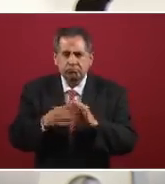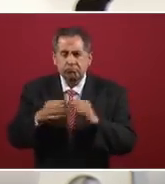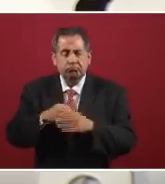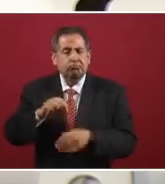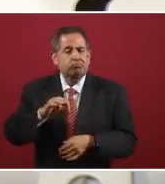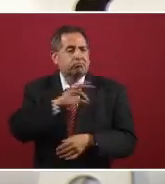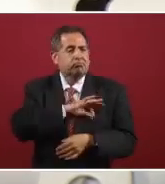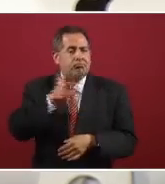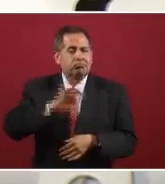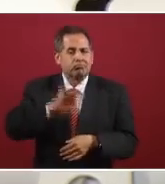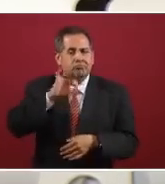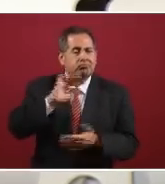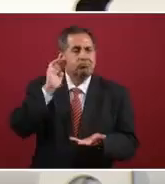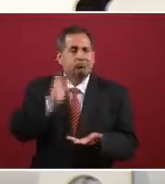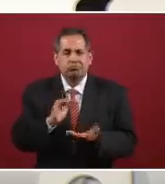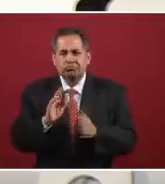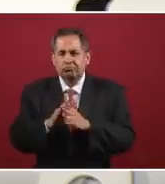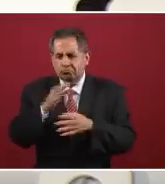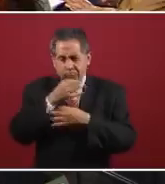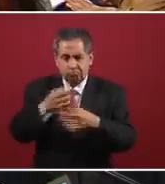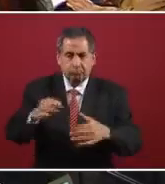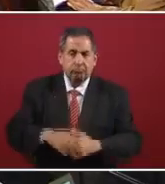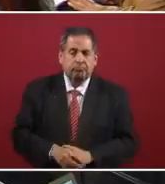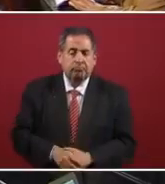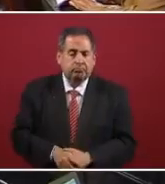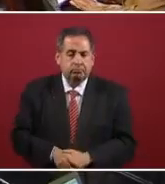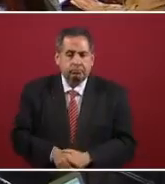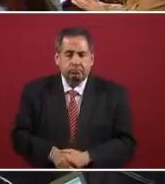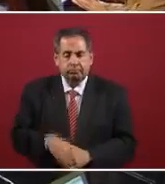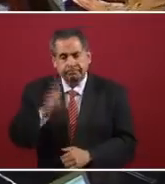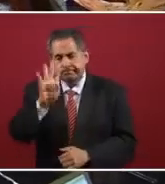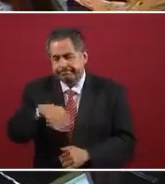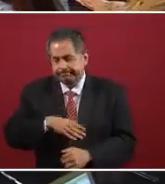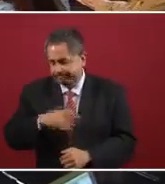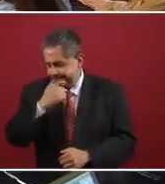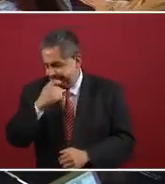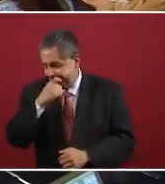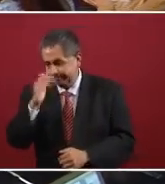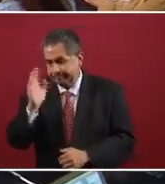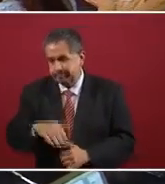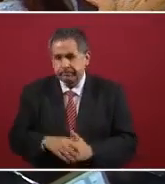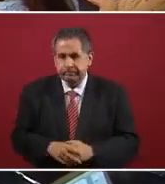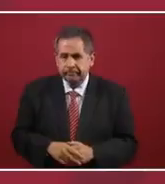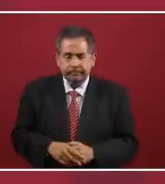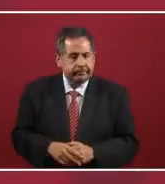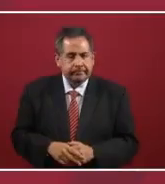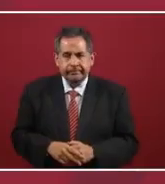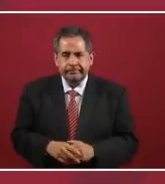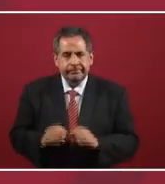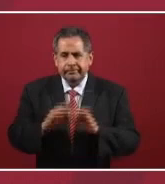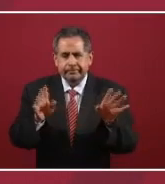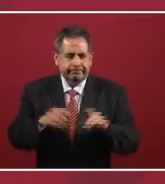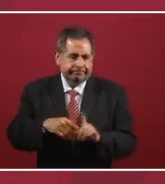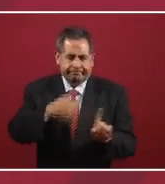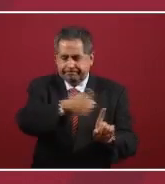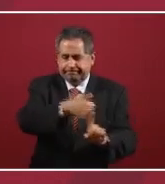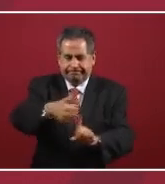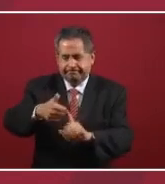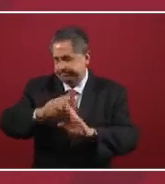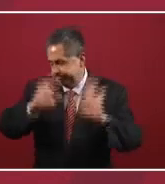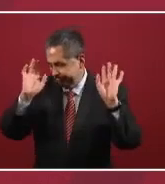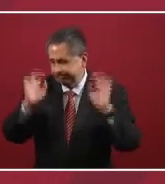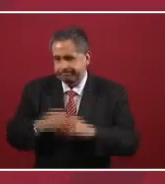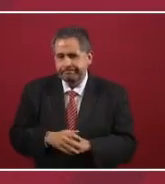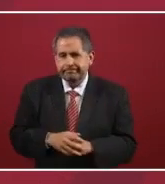comisiones precisamente? ¿Qué mensaje les da, presidente? Pues fíjese, me río porque no cabe duda de que cada quien